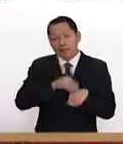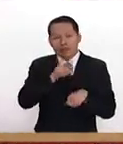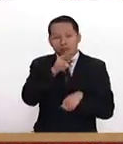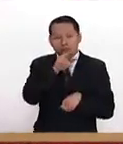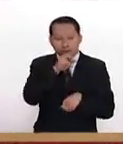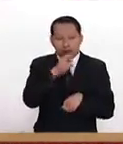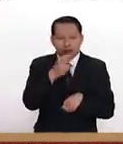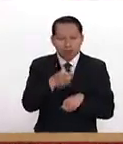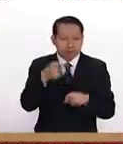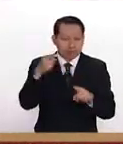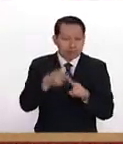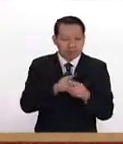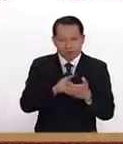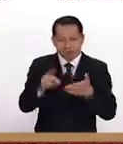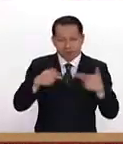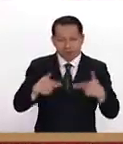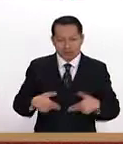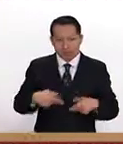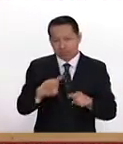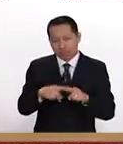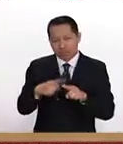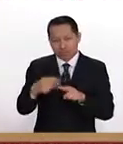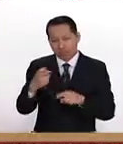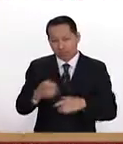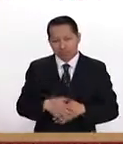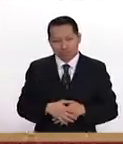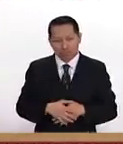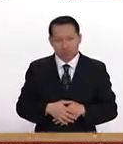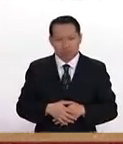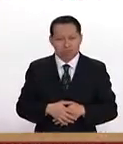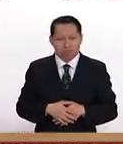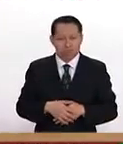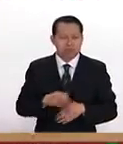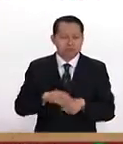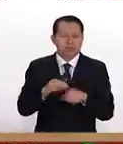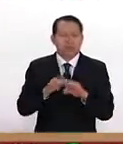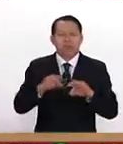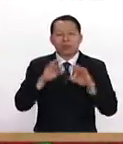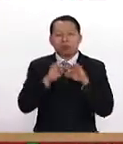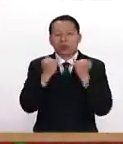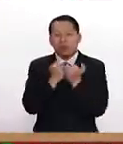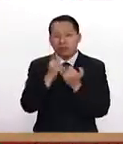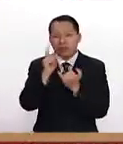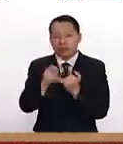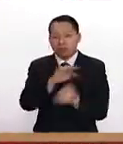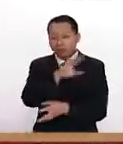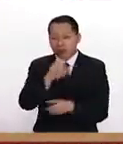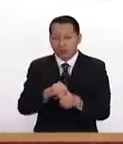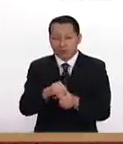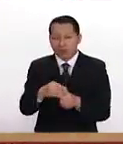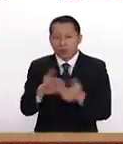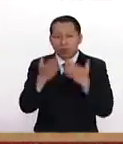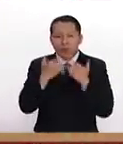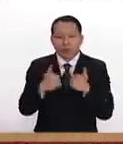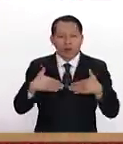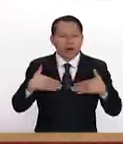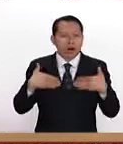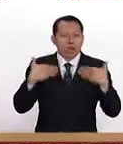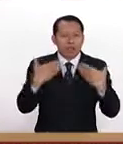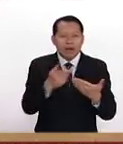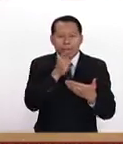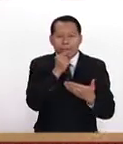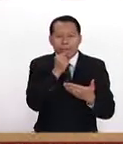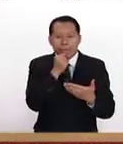incidentes o por derechos humanos solar no pero si lo relevante también es la absoluta desconfianza que hay a las policías